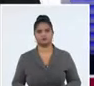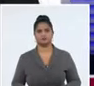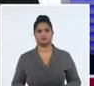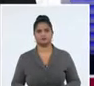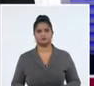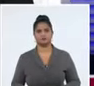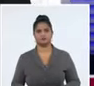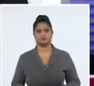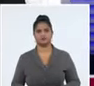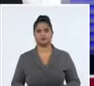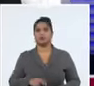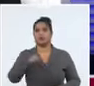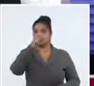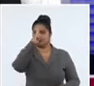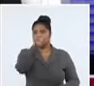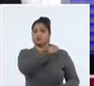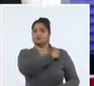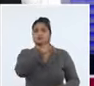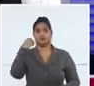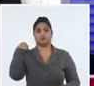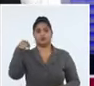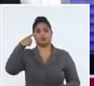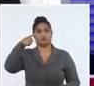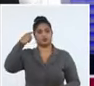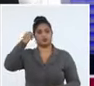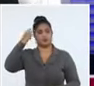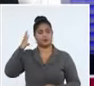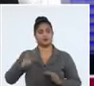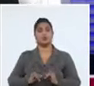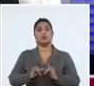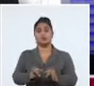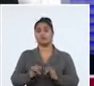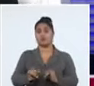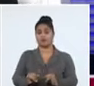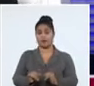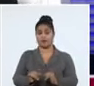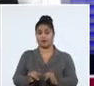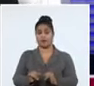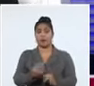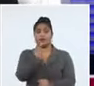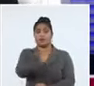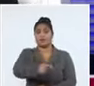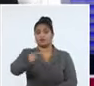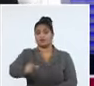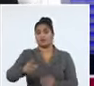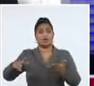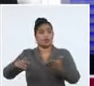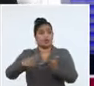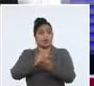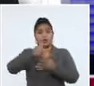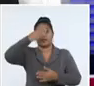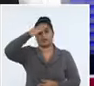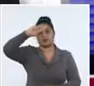Bueno, el doctor Fran García hacía alusión hace unos instantes que ya el 100% de la población vacunable de este